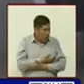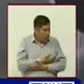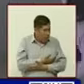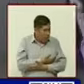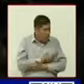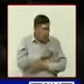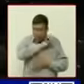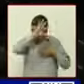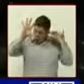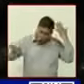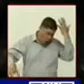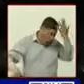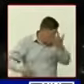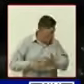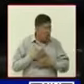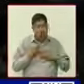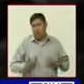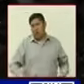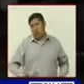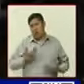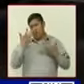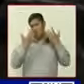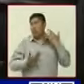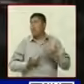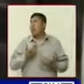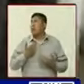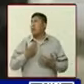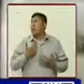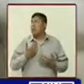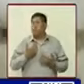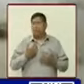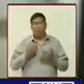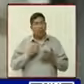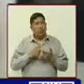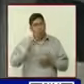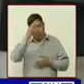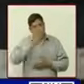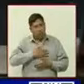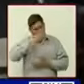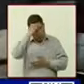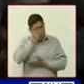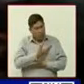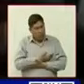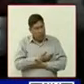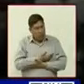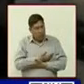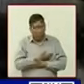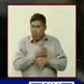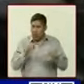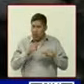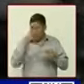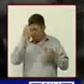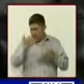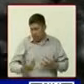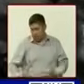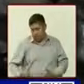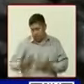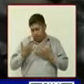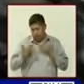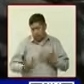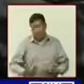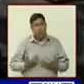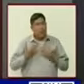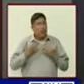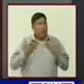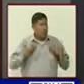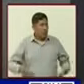mi hija tiene todo su cuerpo quemadura, primer grado. y mi hijo está igual, al primer grado, todo su carro está